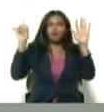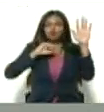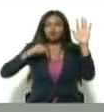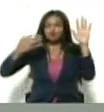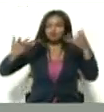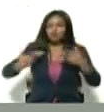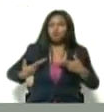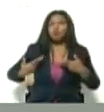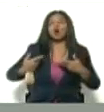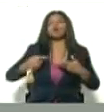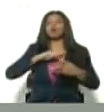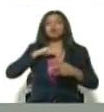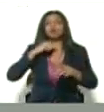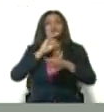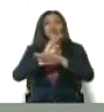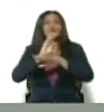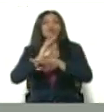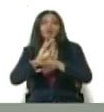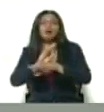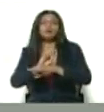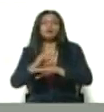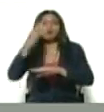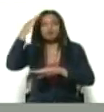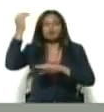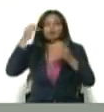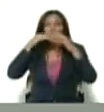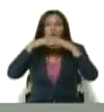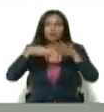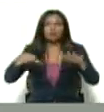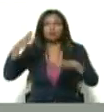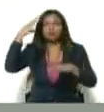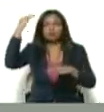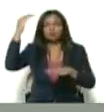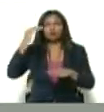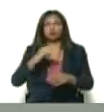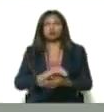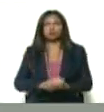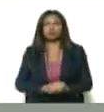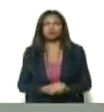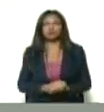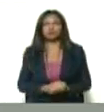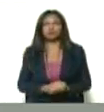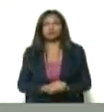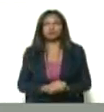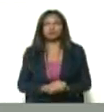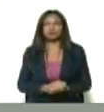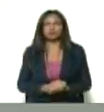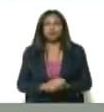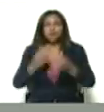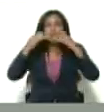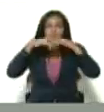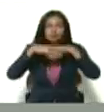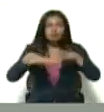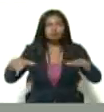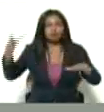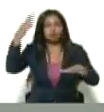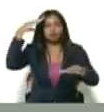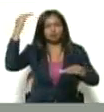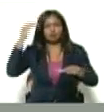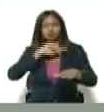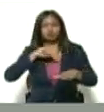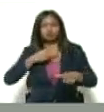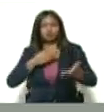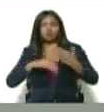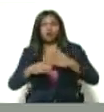pueblo, que estamos protegidos por la bendición divina, por la bendición de Dios. Llevamos